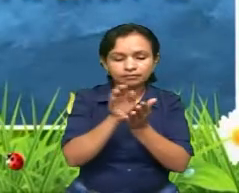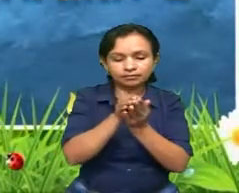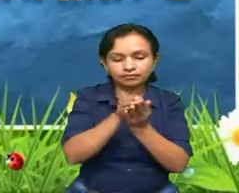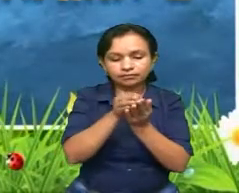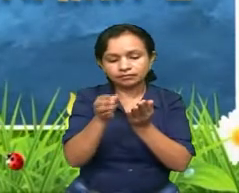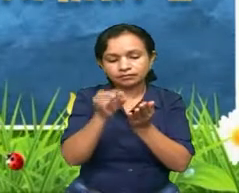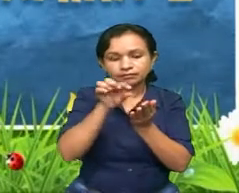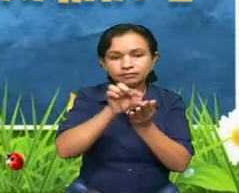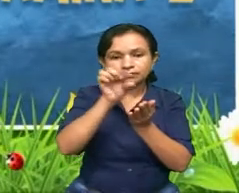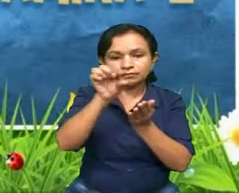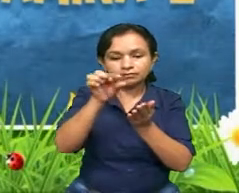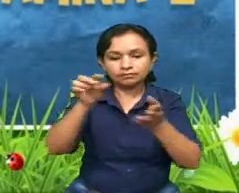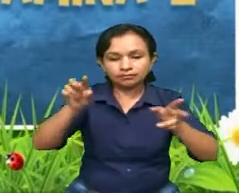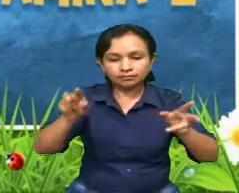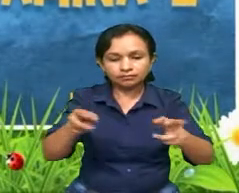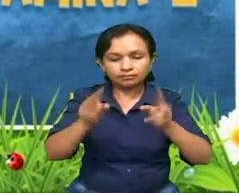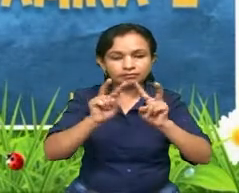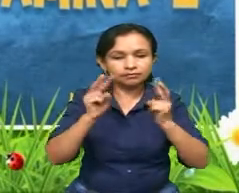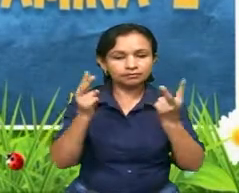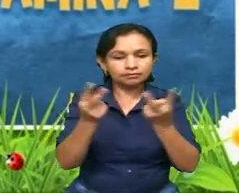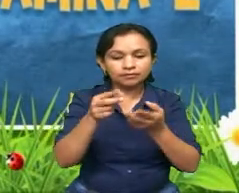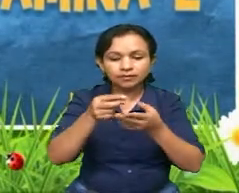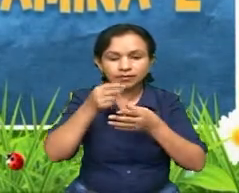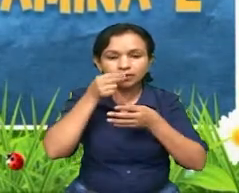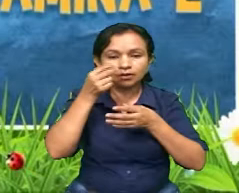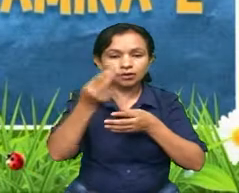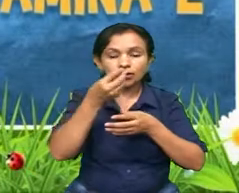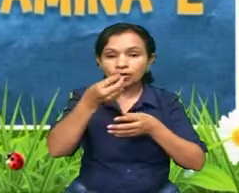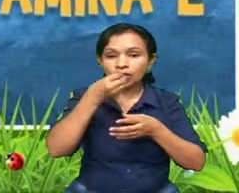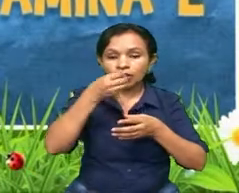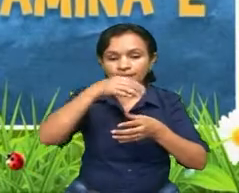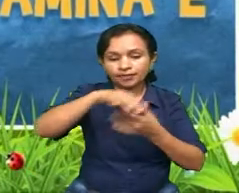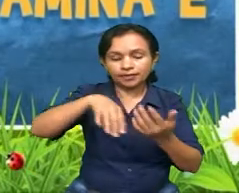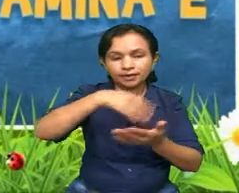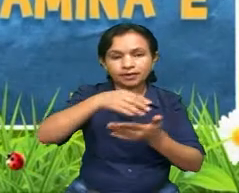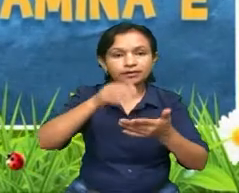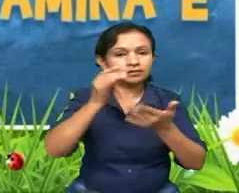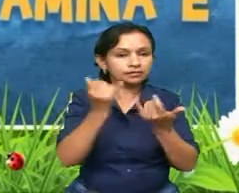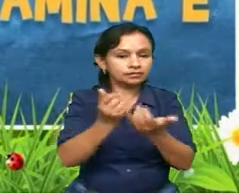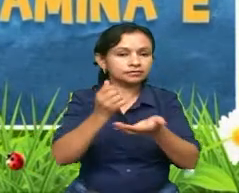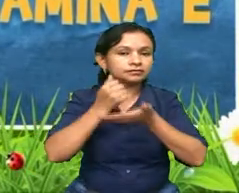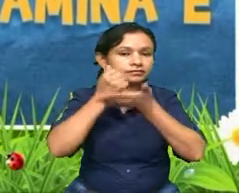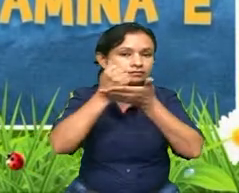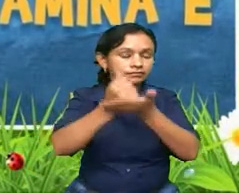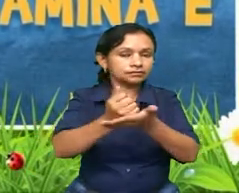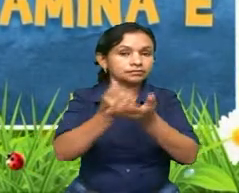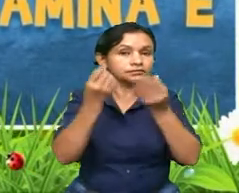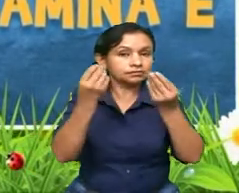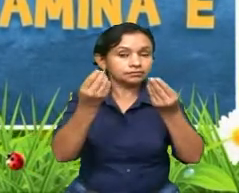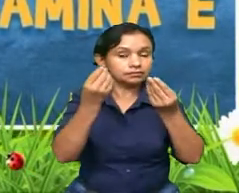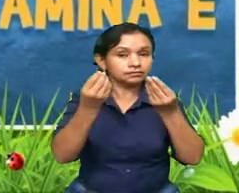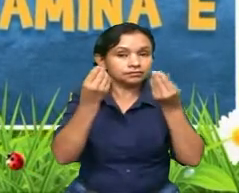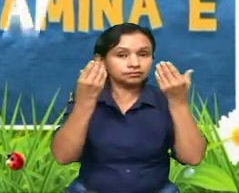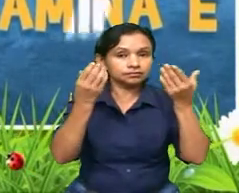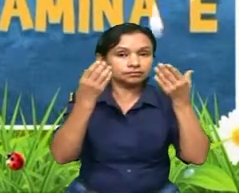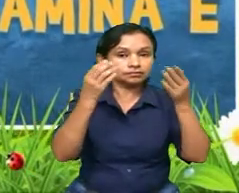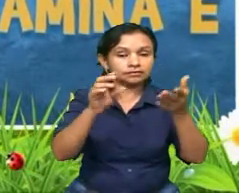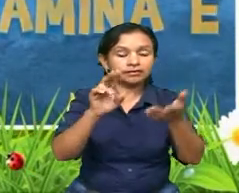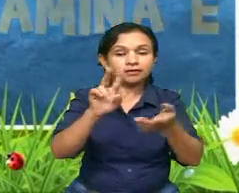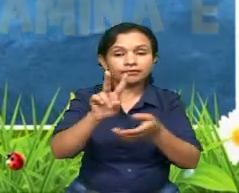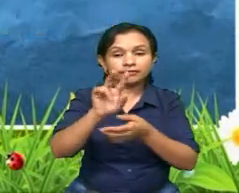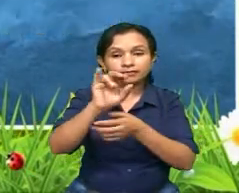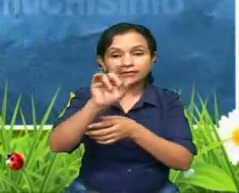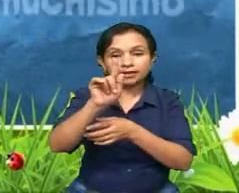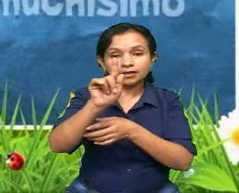en tus ensaladas, solas o en la comida, este fruto ofrece una gran cantidad de